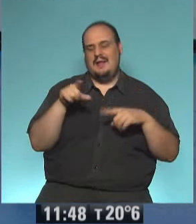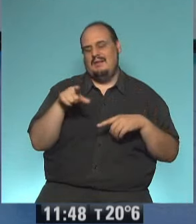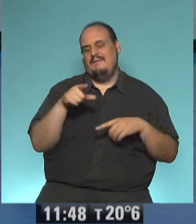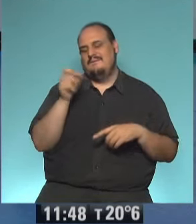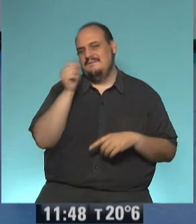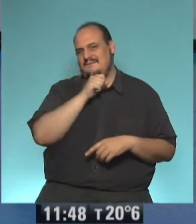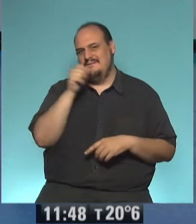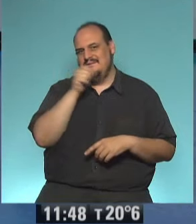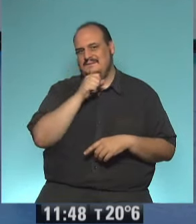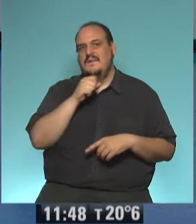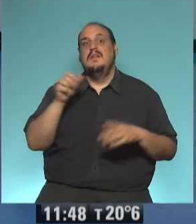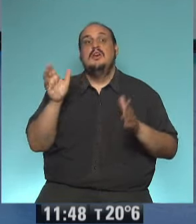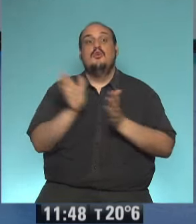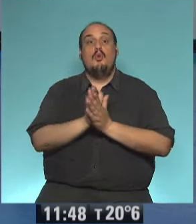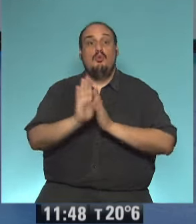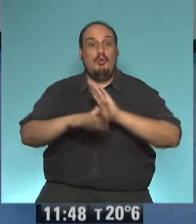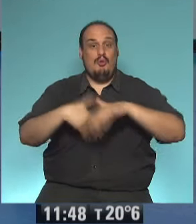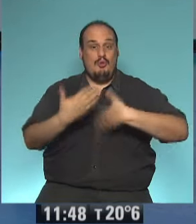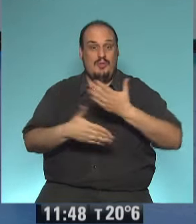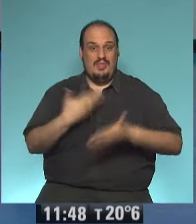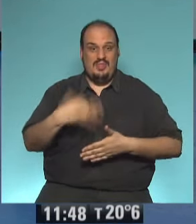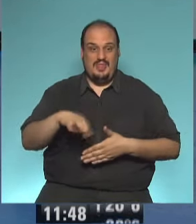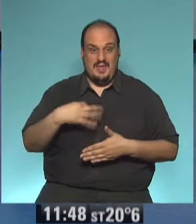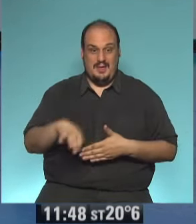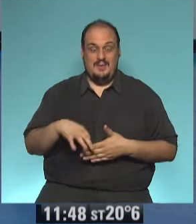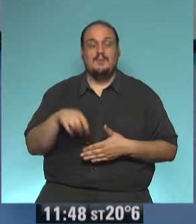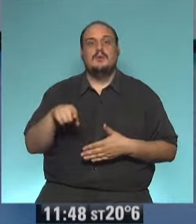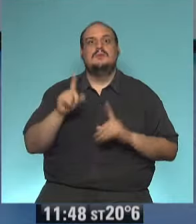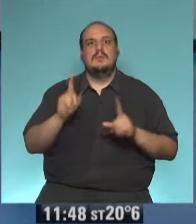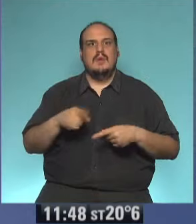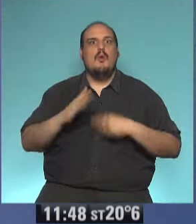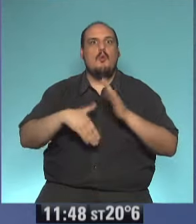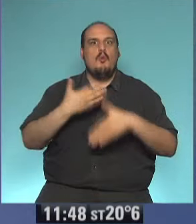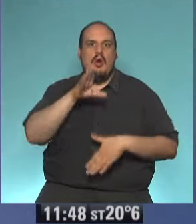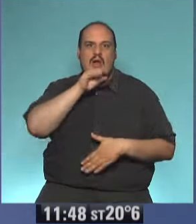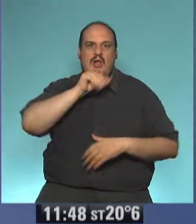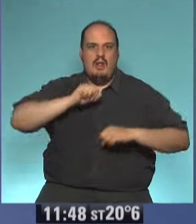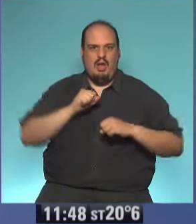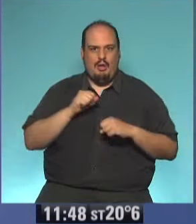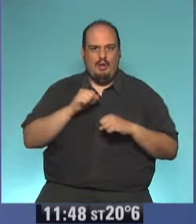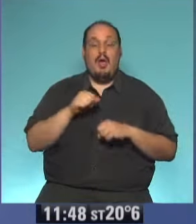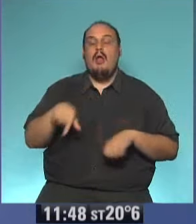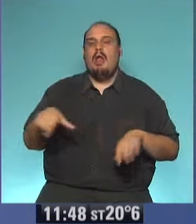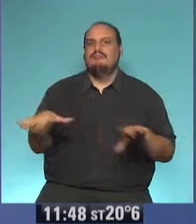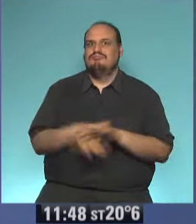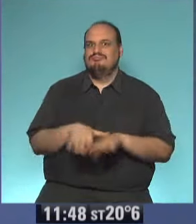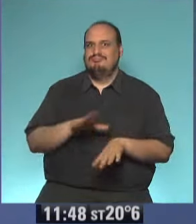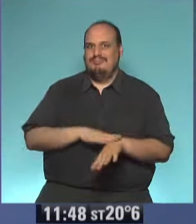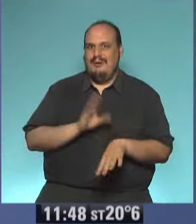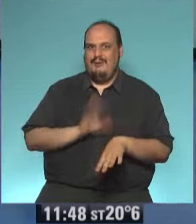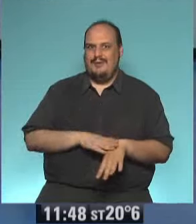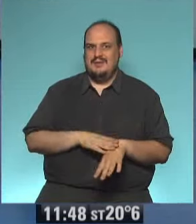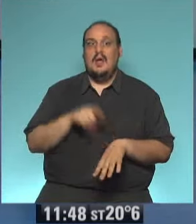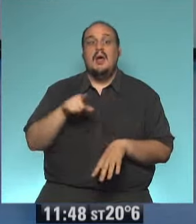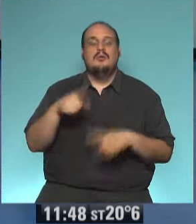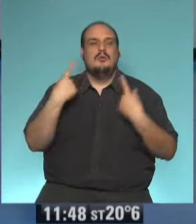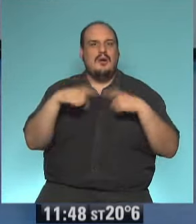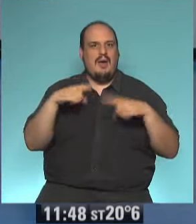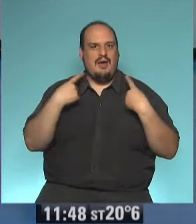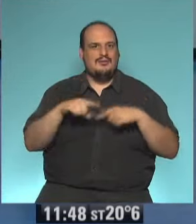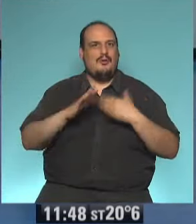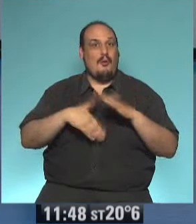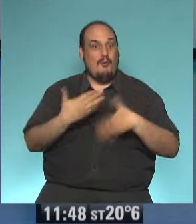que es Juntes Hay Que Jugar, de Canti Cuénticos, y vamos a jugar nuestro juego de la boca, ¿vale? ¡Llegó el momento! ¡Llegó el momento! Así que vamos con Canti